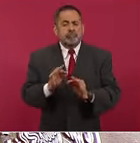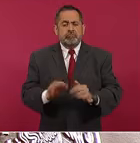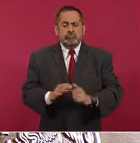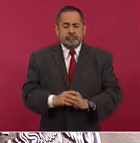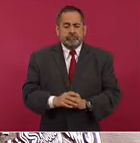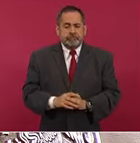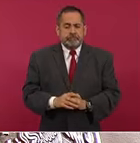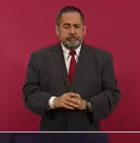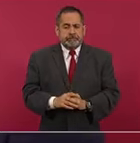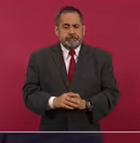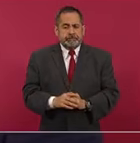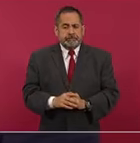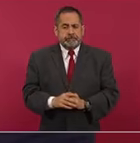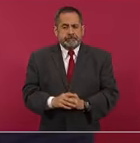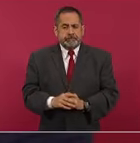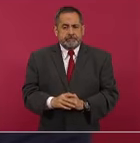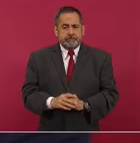Estamos